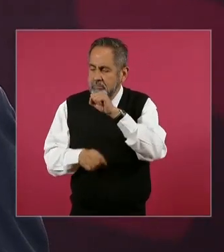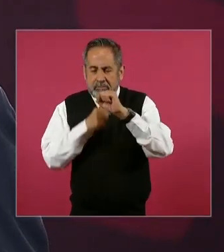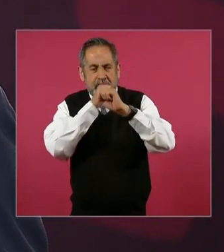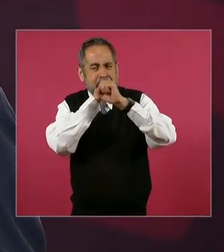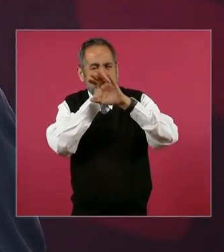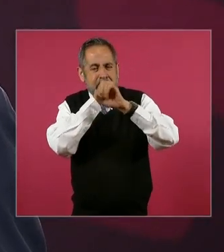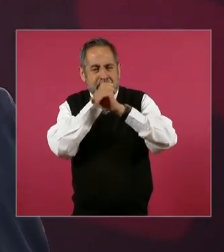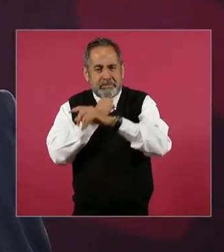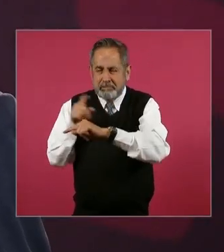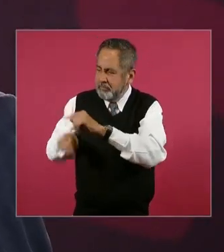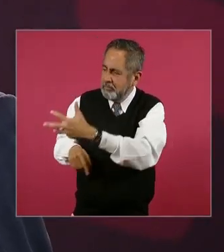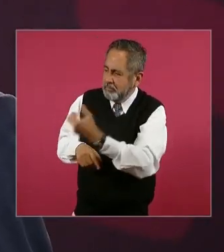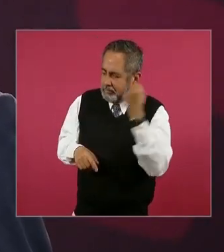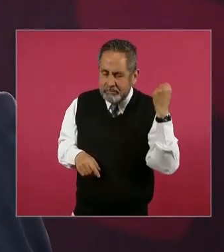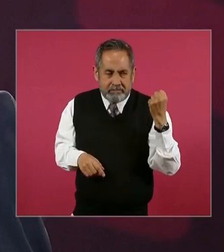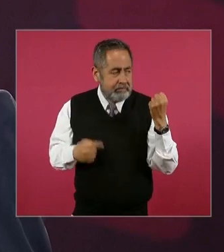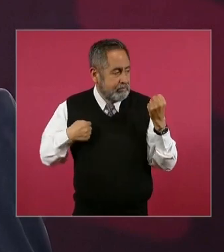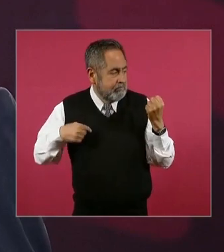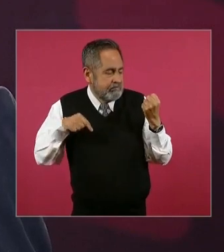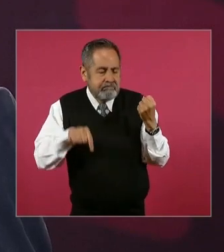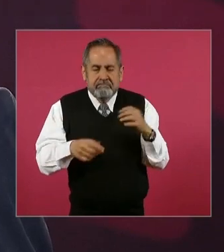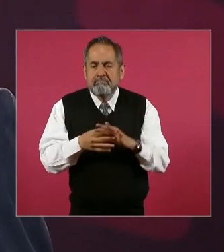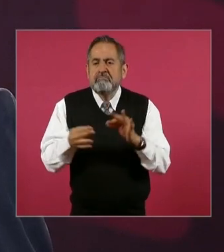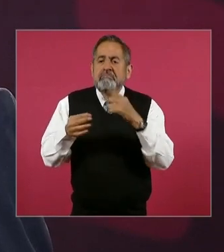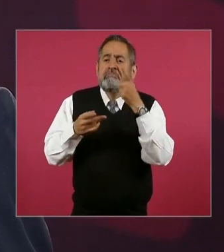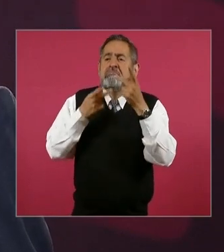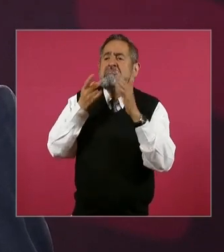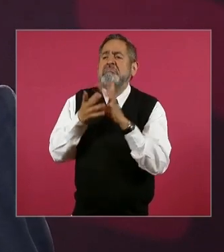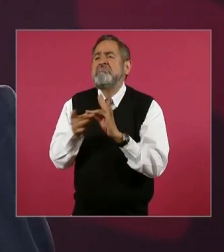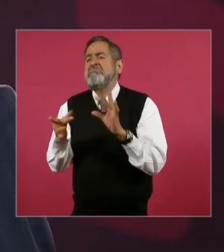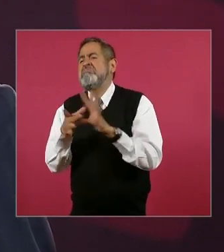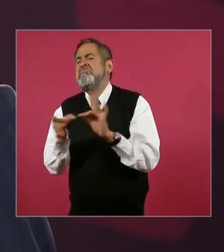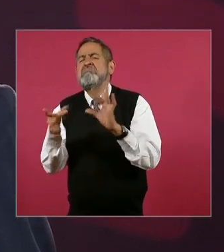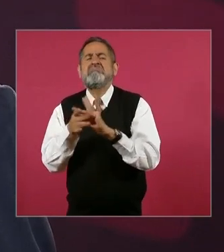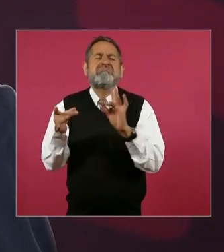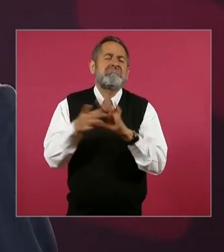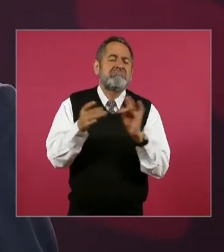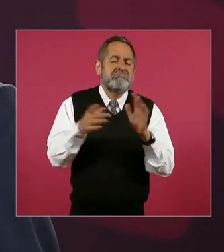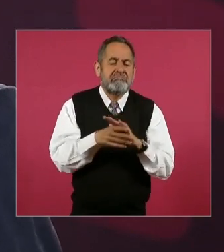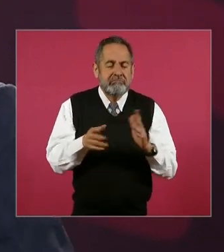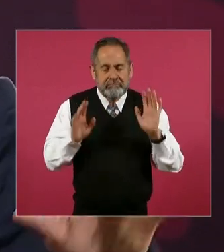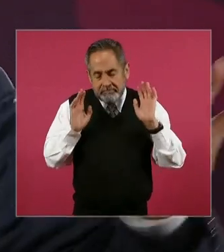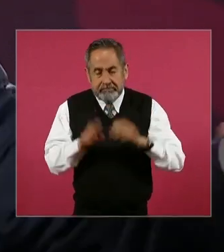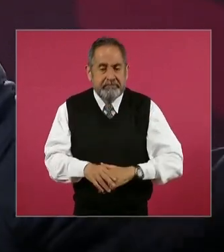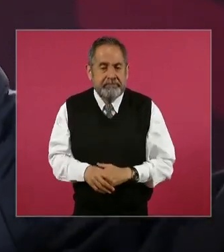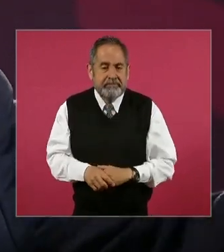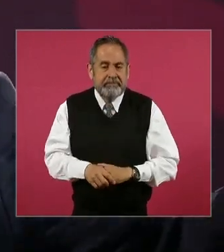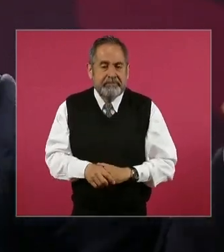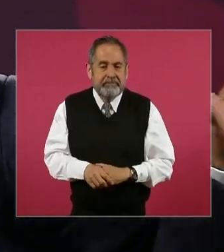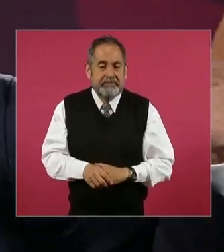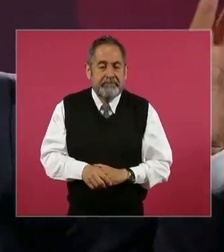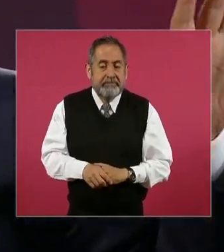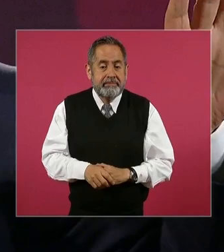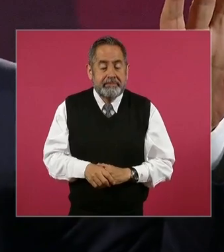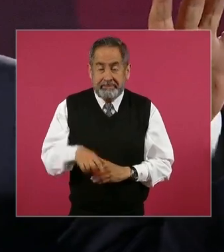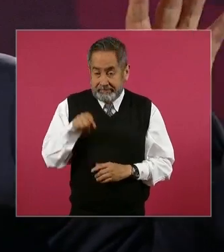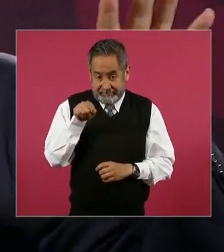sonido hicimos el acto pero nos quitaron el aparato de sonido y